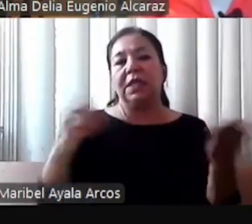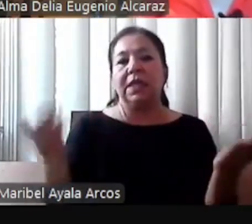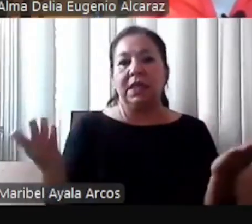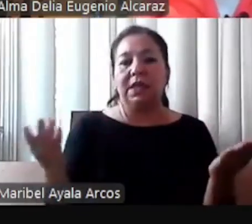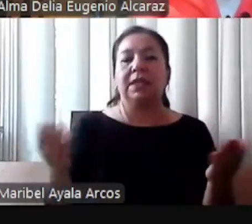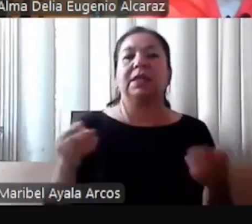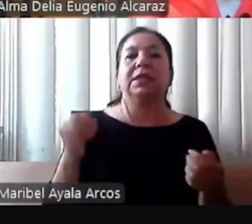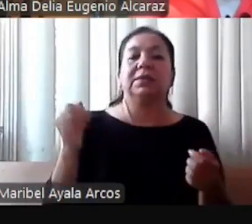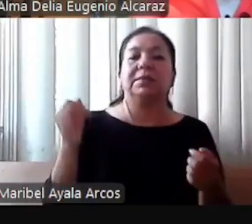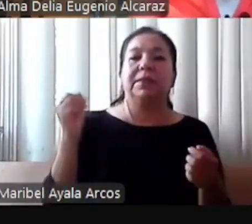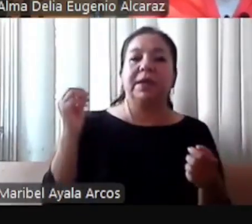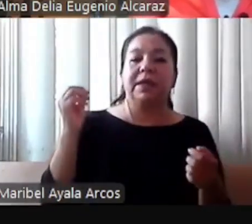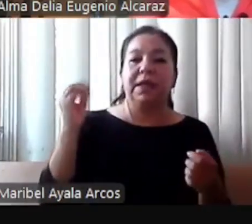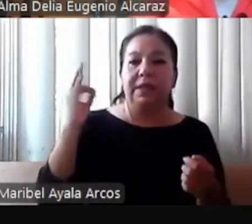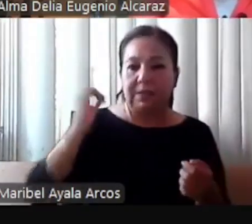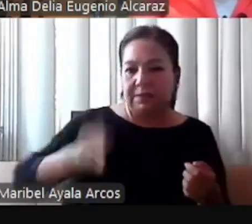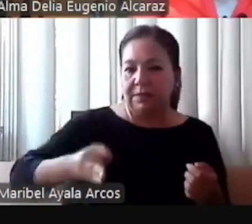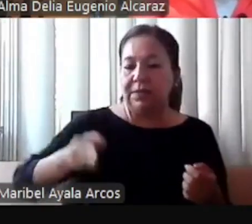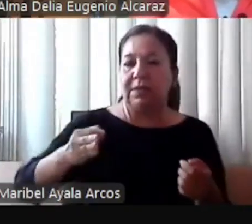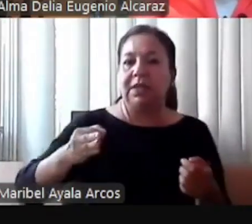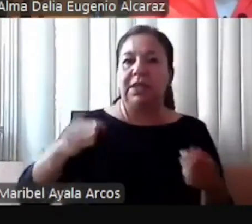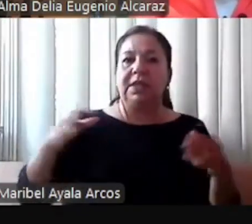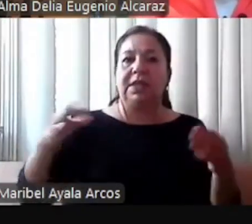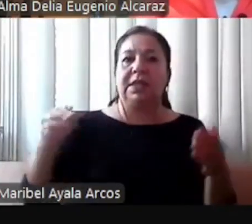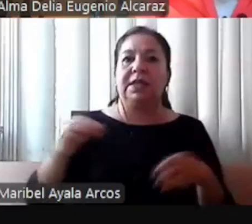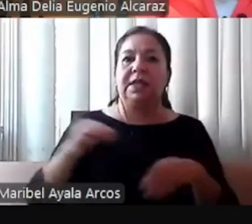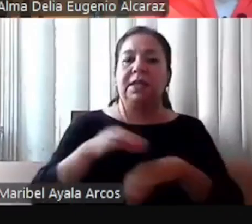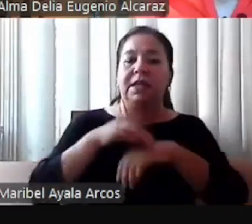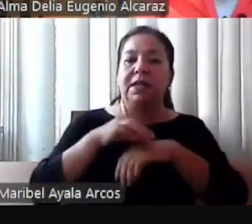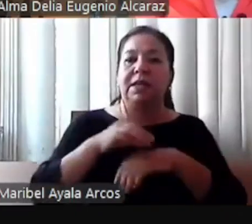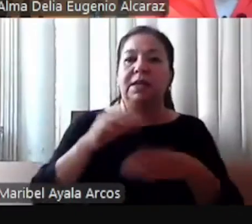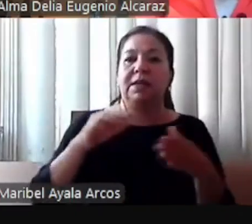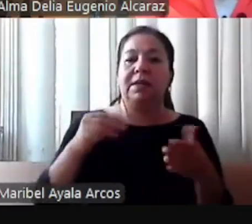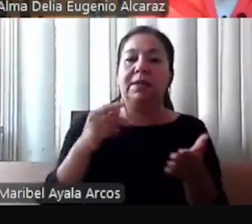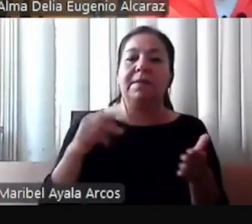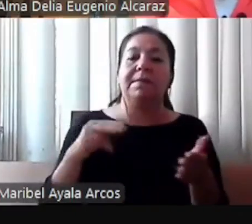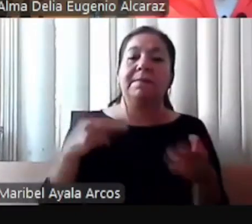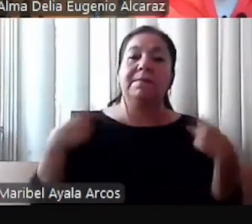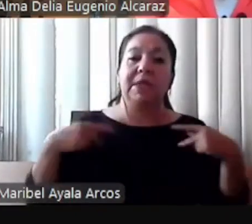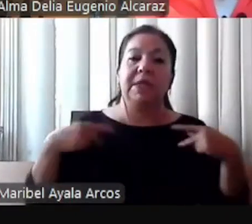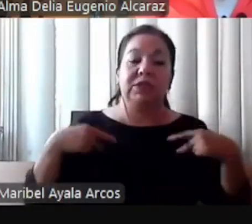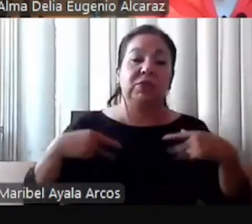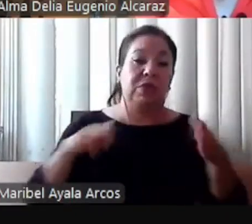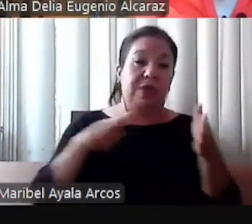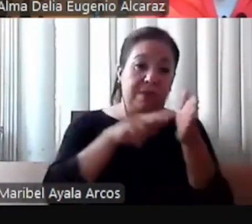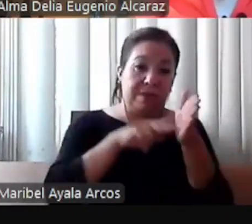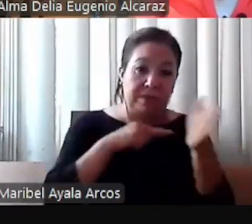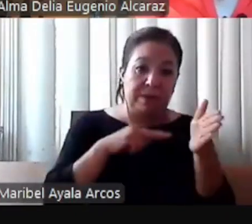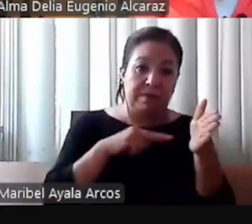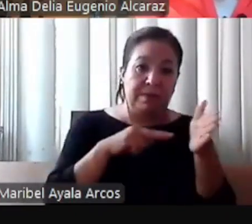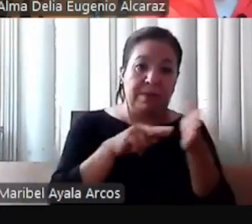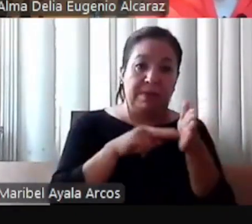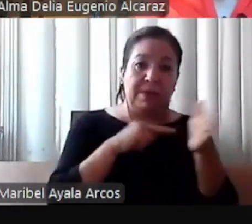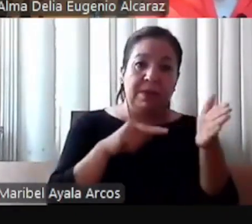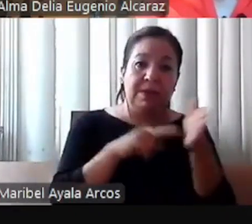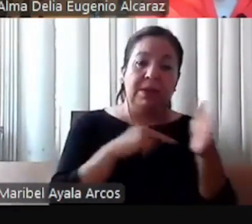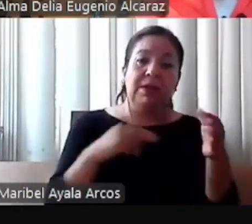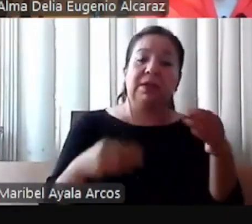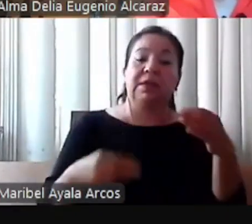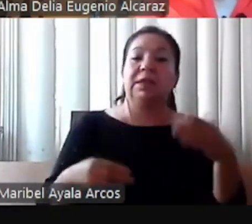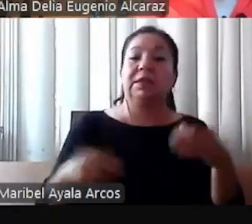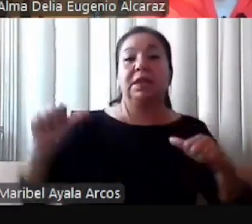realizado. Por lo anterior, al ser omiso el actor en presentar oportunamente el original de su escrito de demanda ante la autoridad responsable